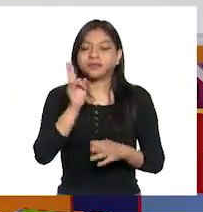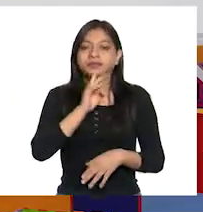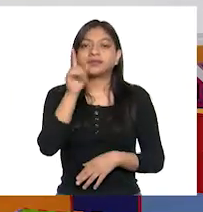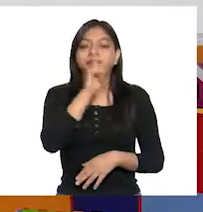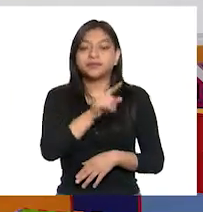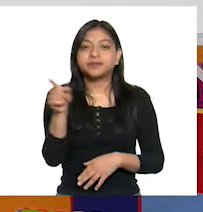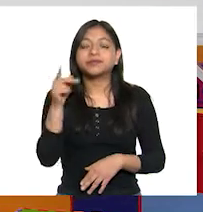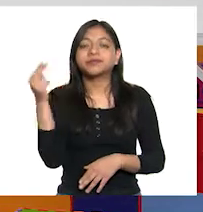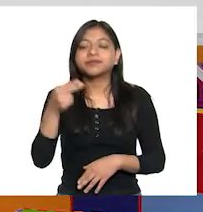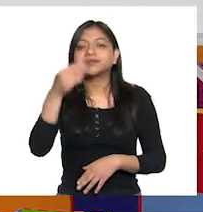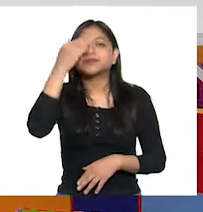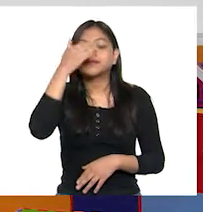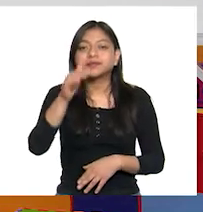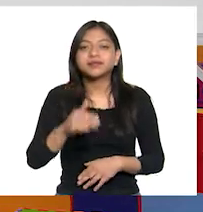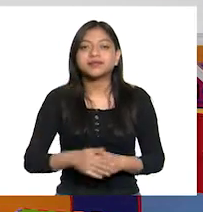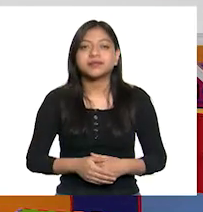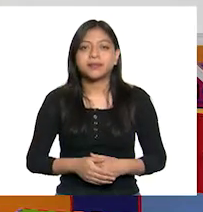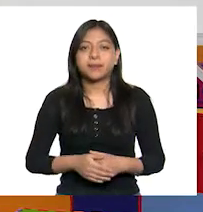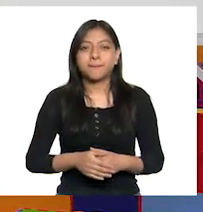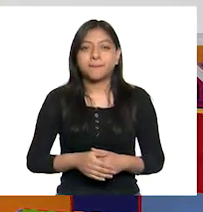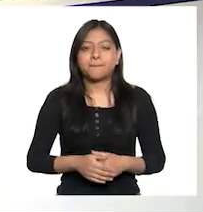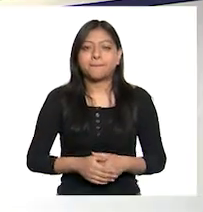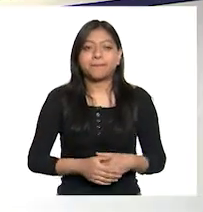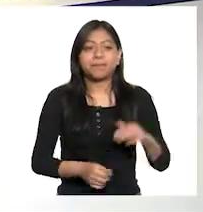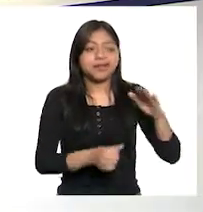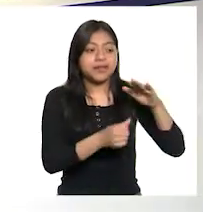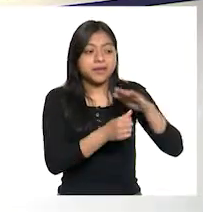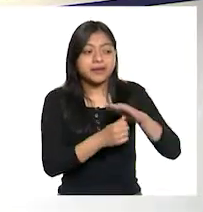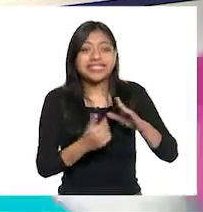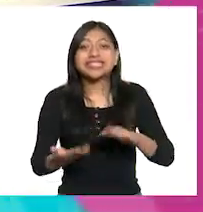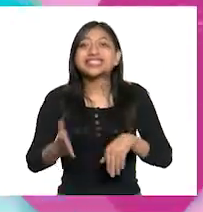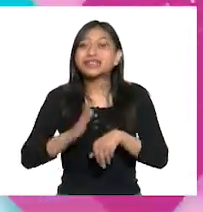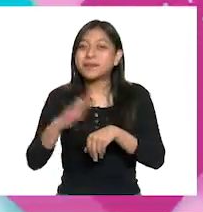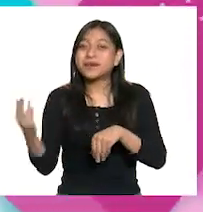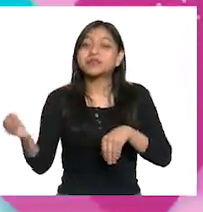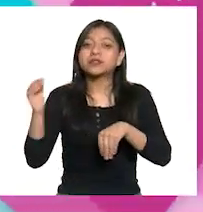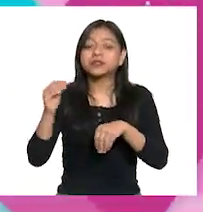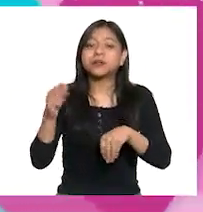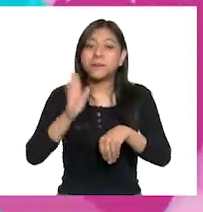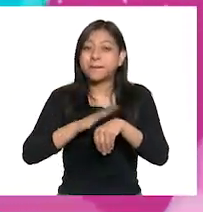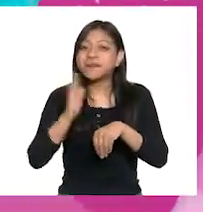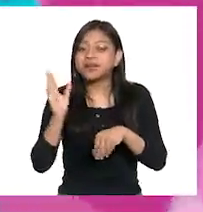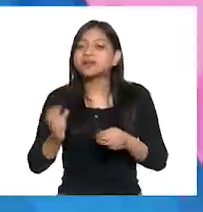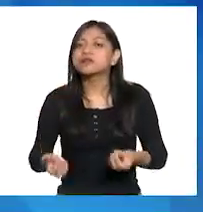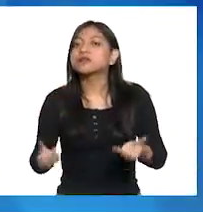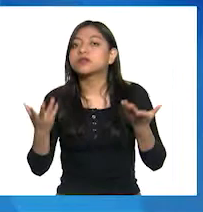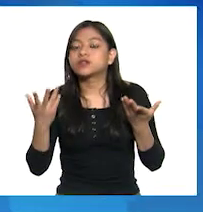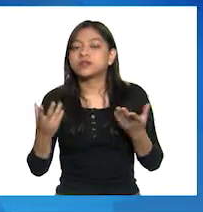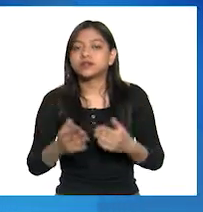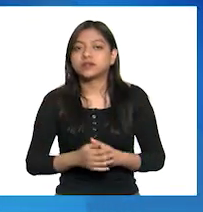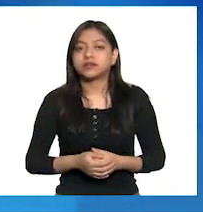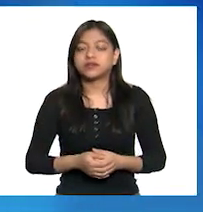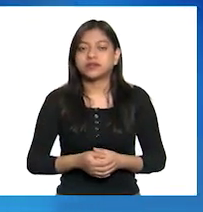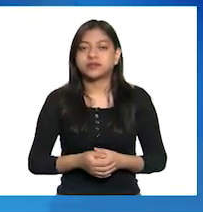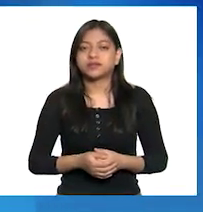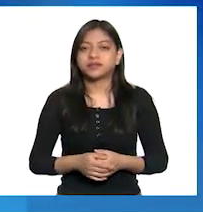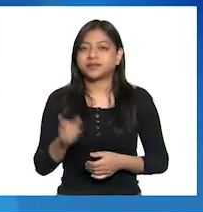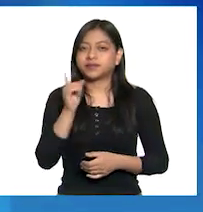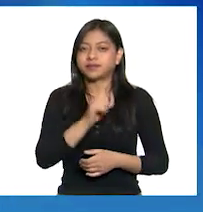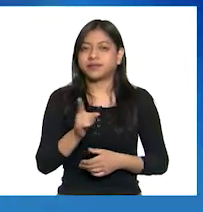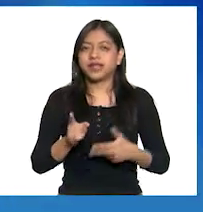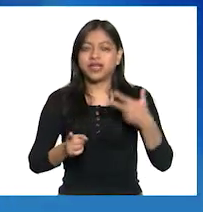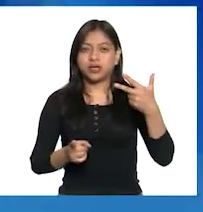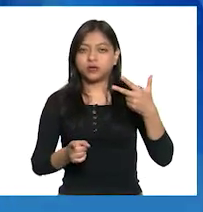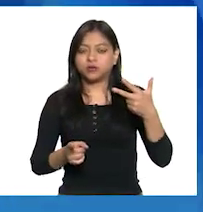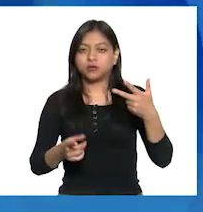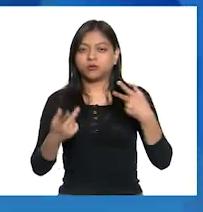saber cuántas sillas y cuántas mesas necesitamos más. Muy bien. ¿Cuántas sillas necesitamos? Son 8 personas. Pues necesitamos